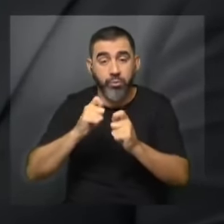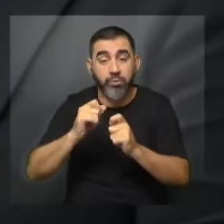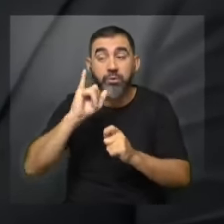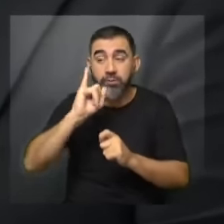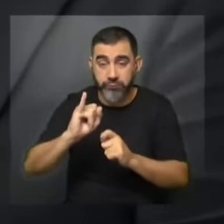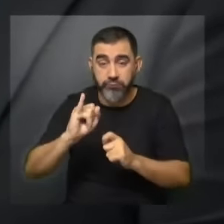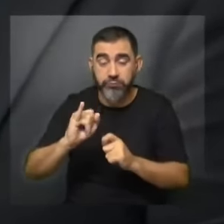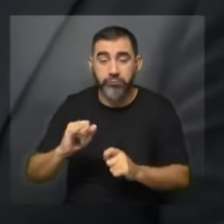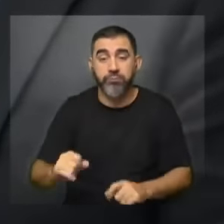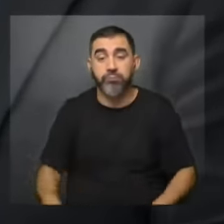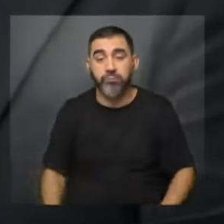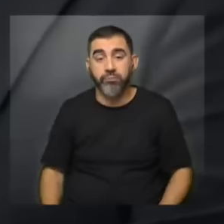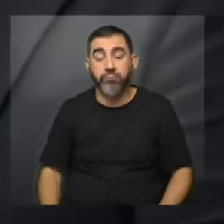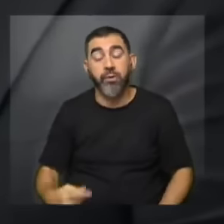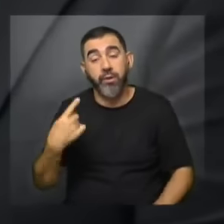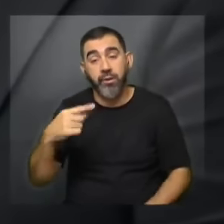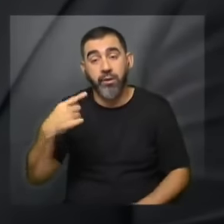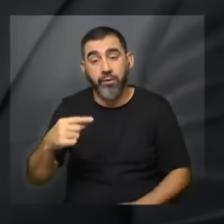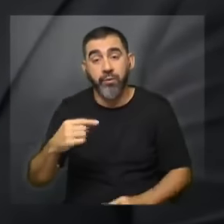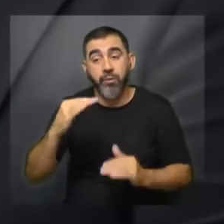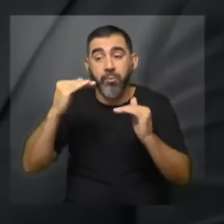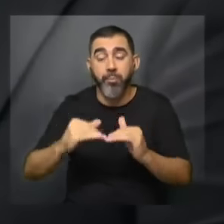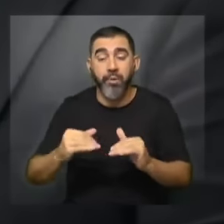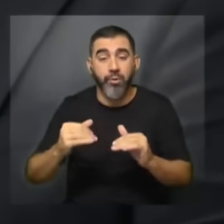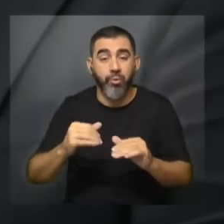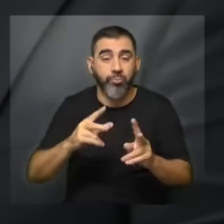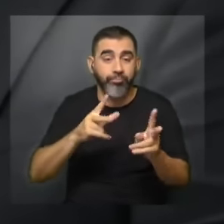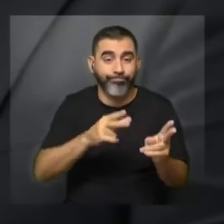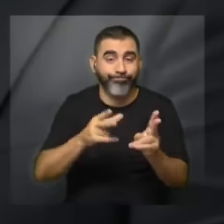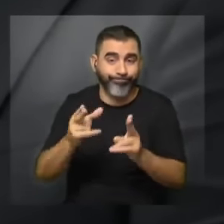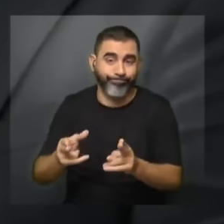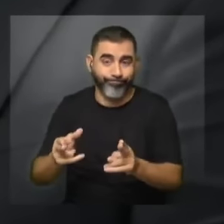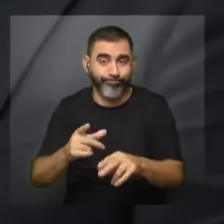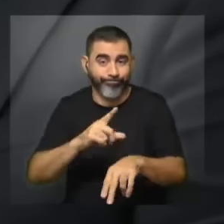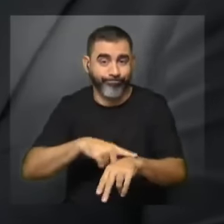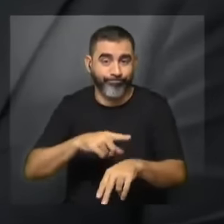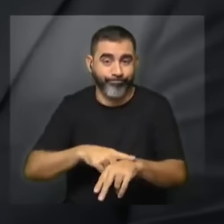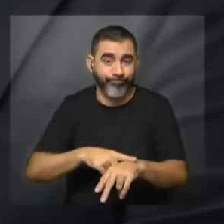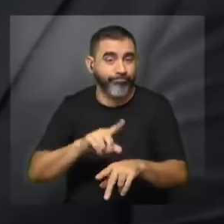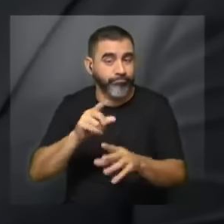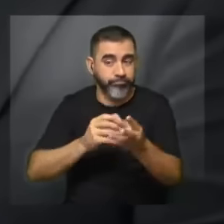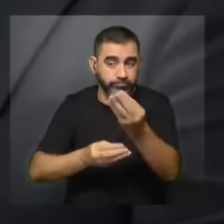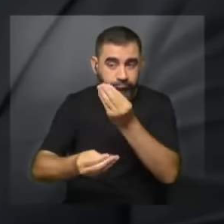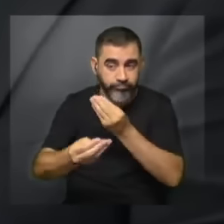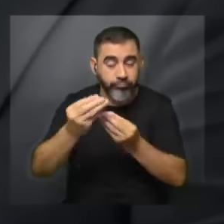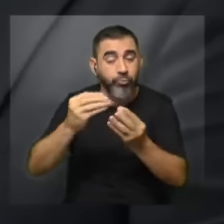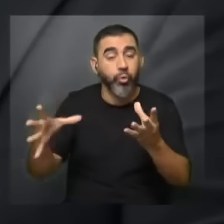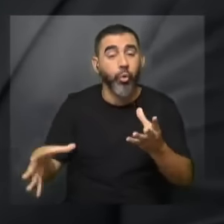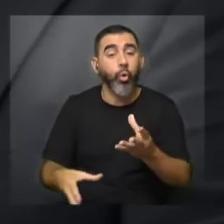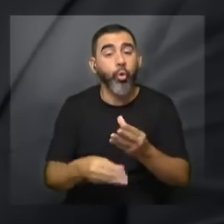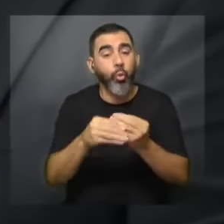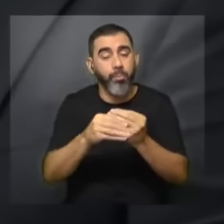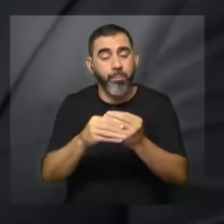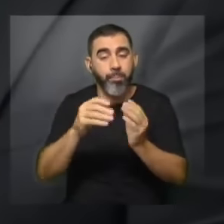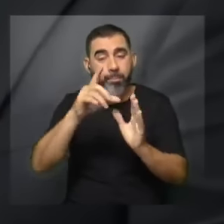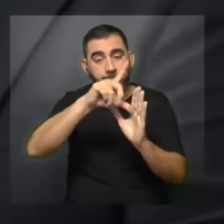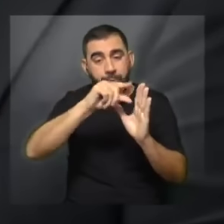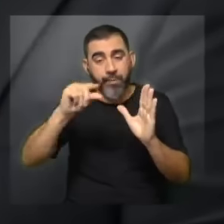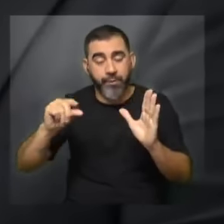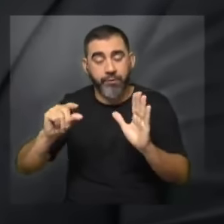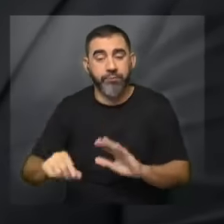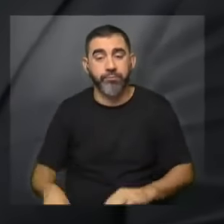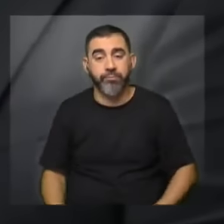ventaja tienen la desventaja que se producen con menos frecuencia por tanto este por eso no son sustitutas son complementarias de las estadísticas que se van a